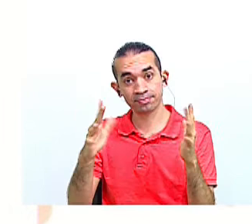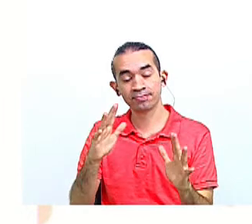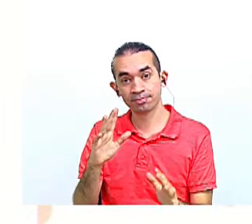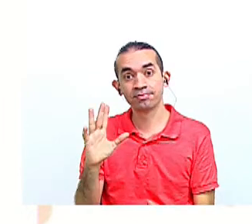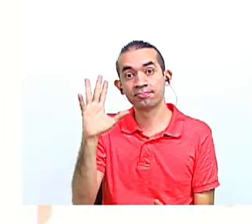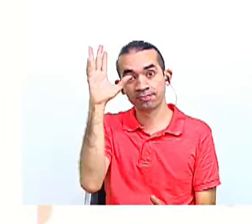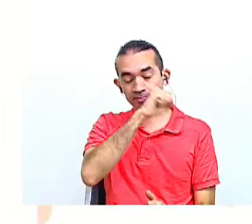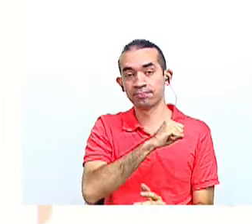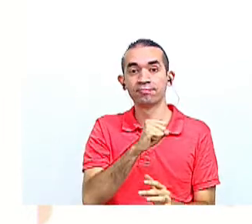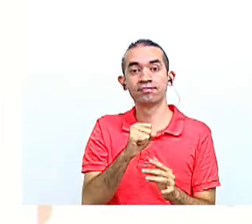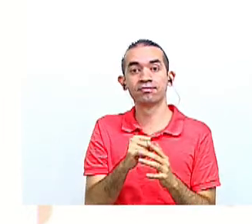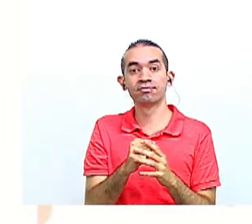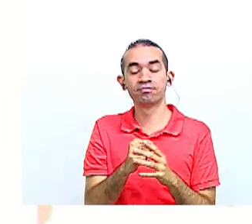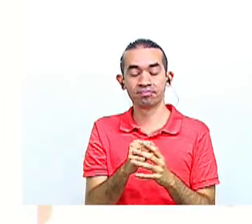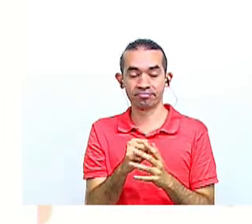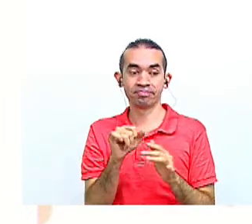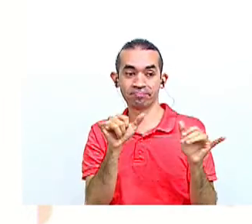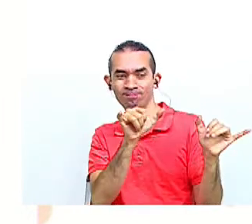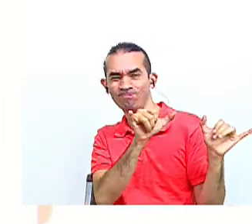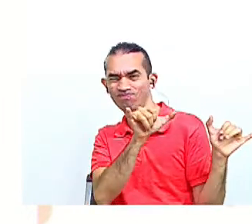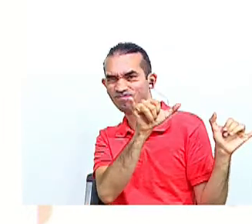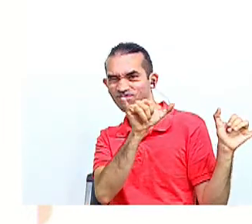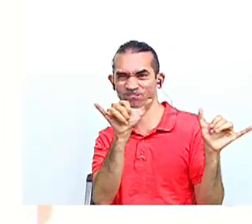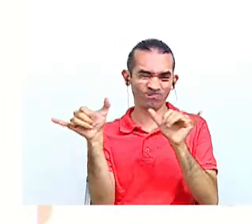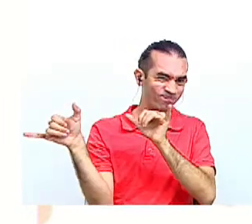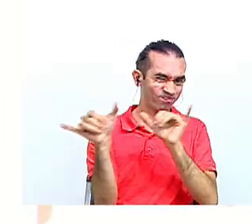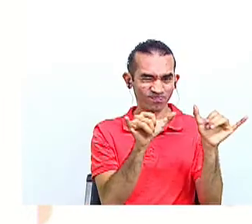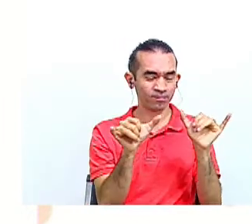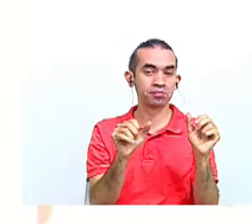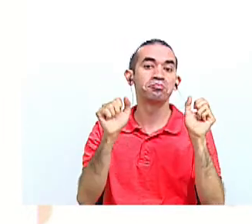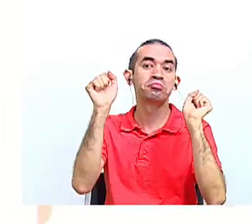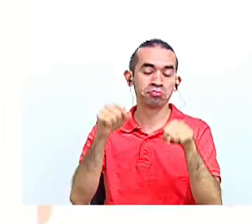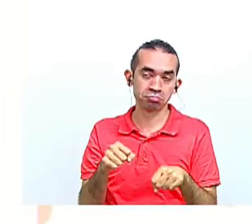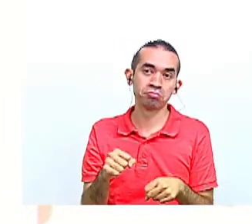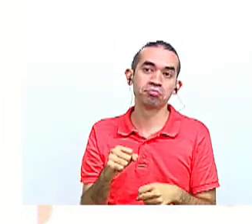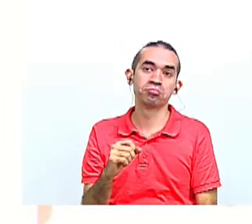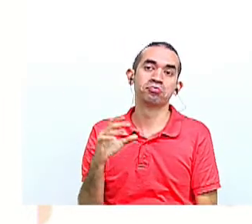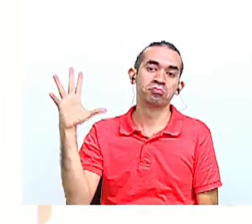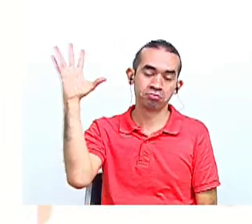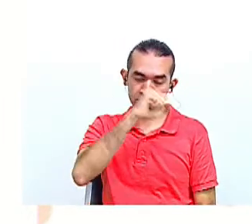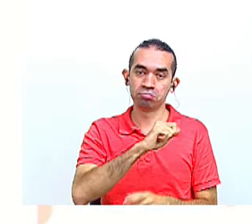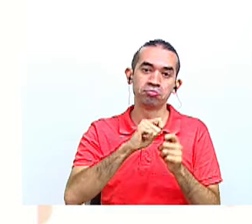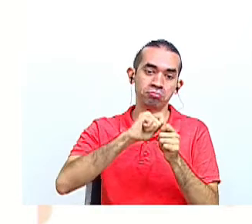determinamos que esas figuras son congruentes, podríamos